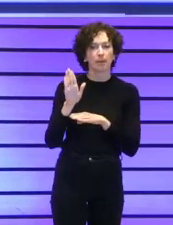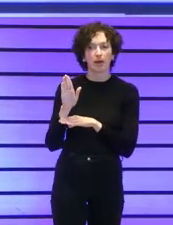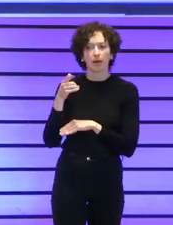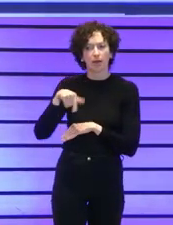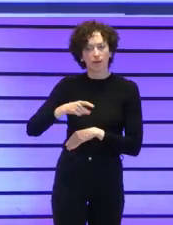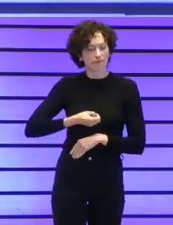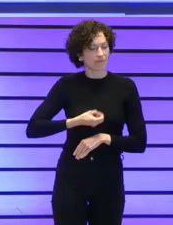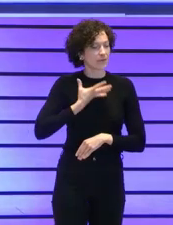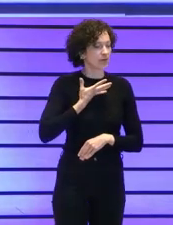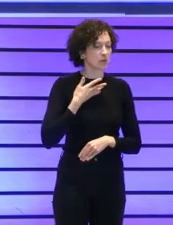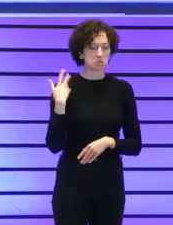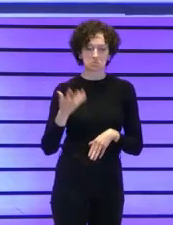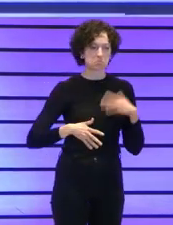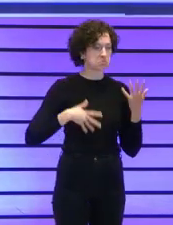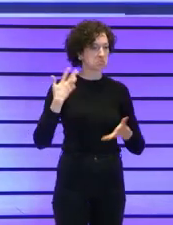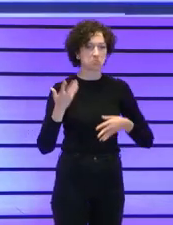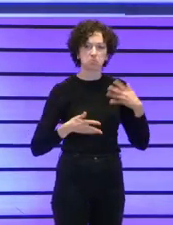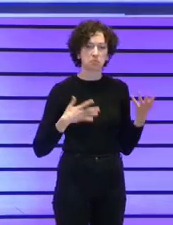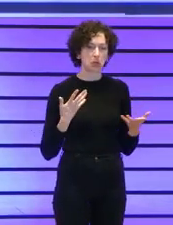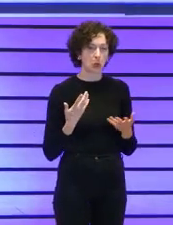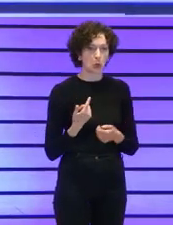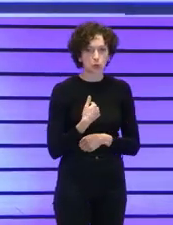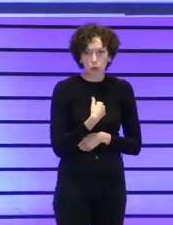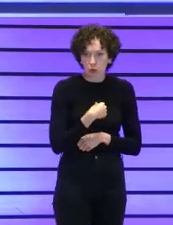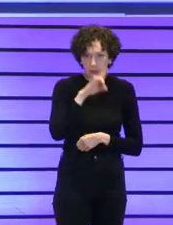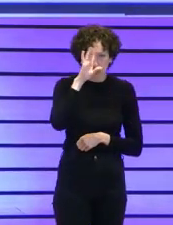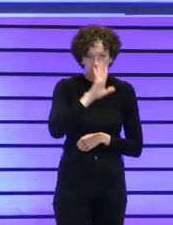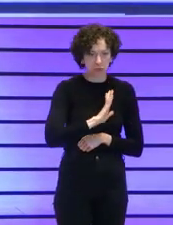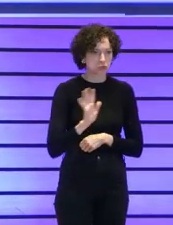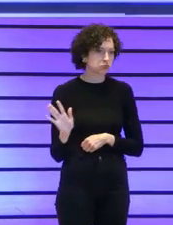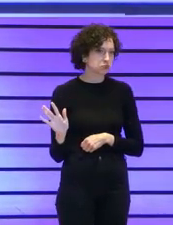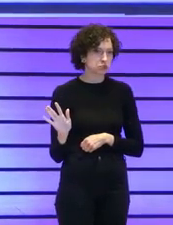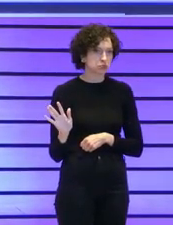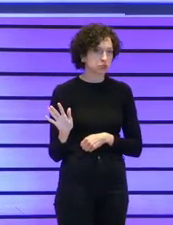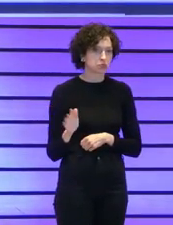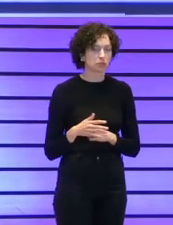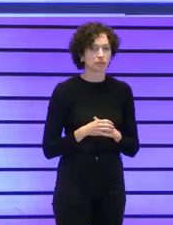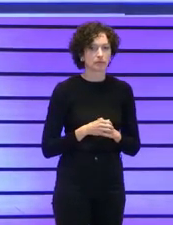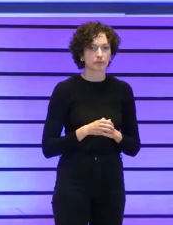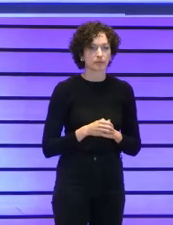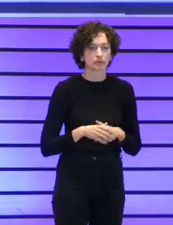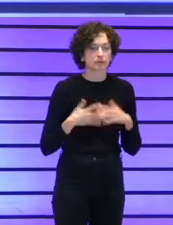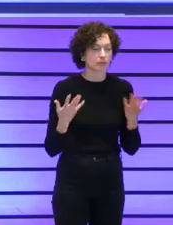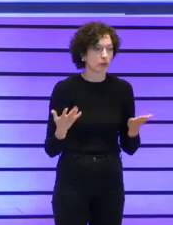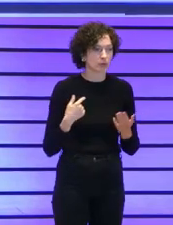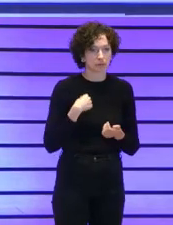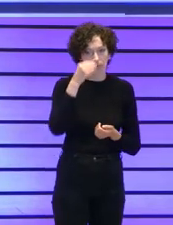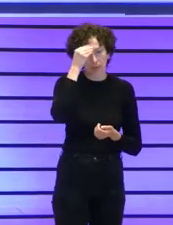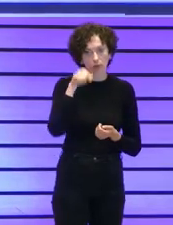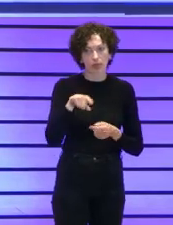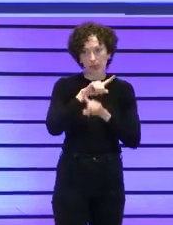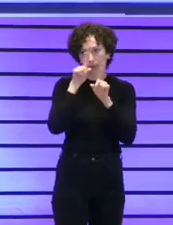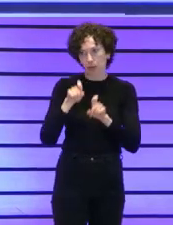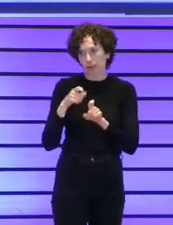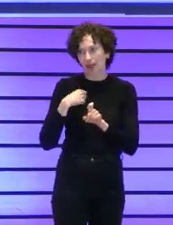pasión, lo han hecho con una solvencia. Bueno, a mí me ha impactado, ¿no? Entonces, yo creo que se ha respondido la